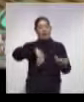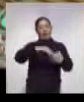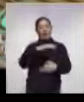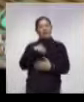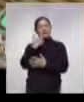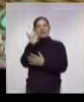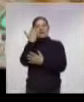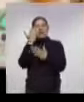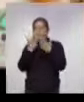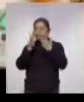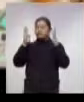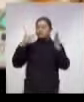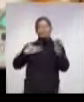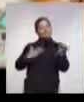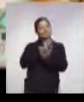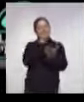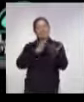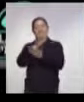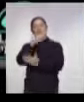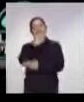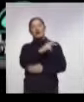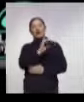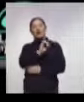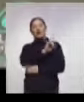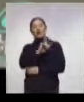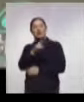intentan abrirse camino en Hollywood.